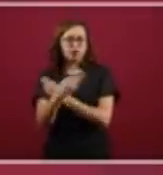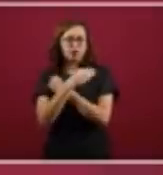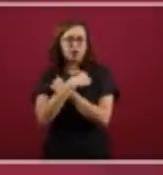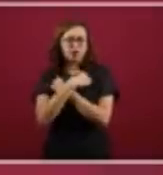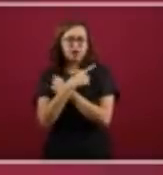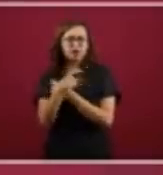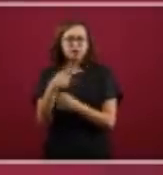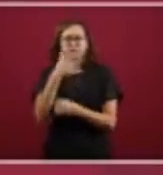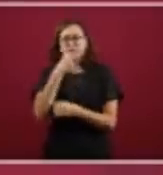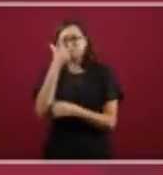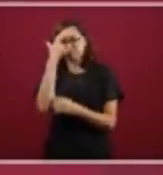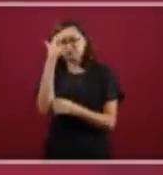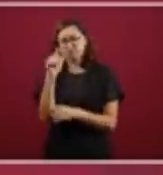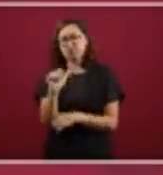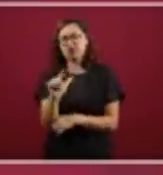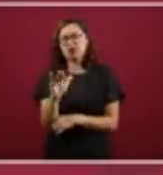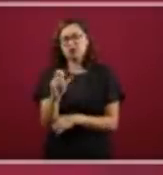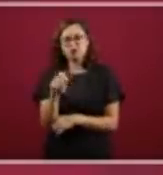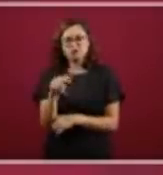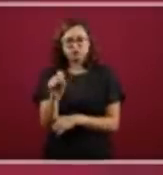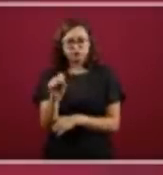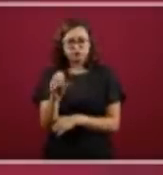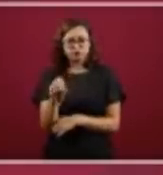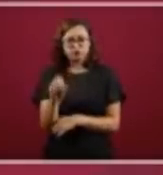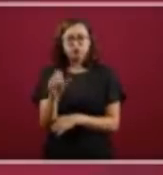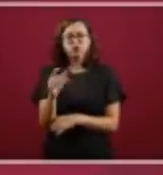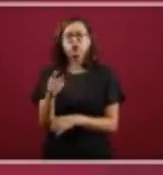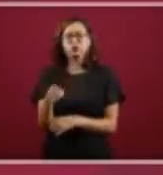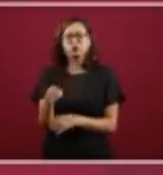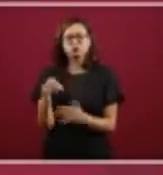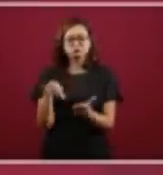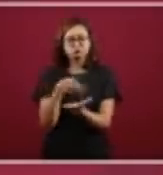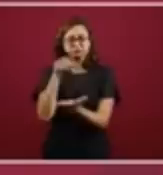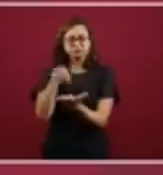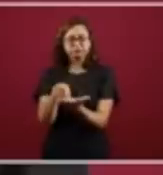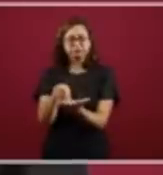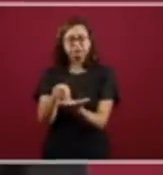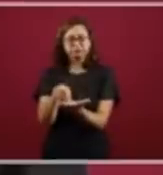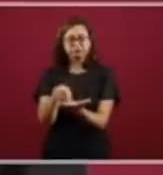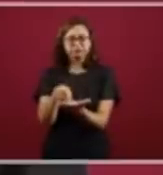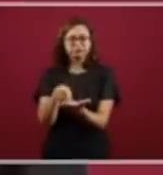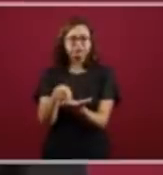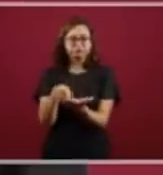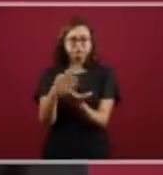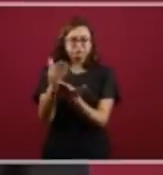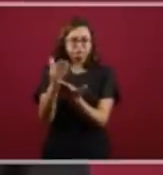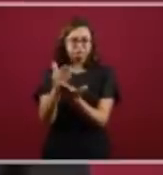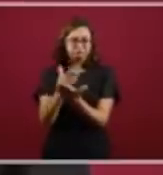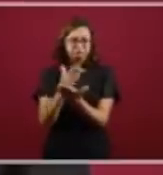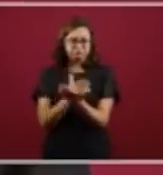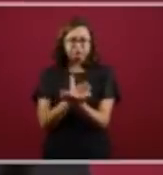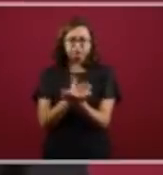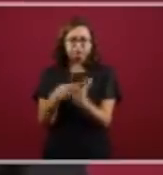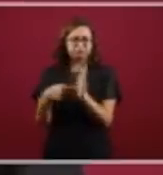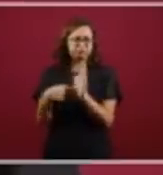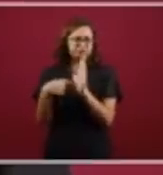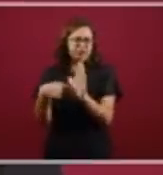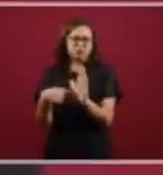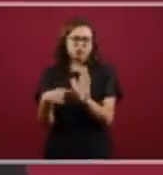de Alfonso Reyes, que es un elemento como otros, ¿sí?, un